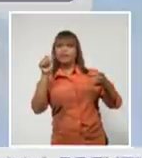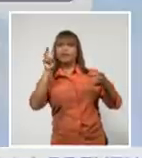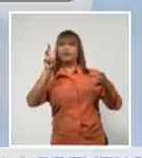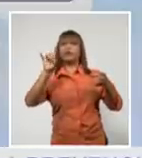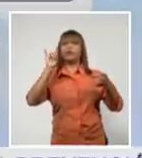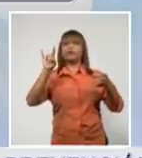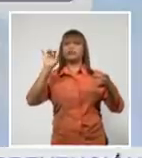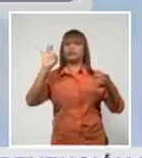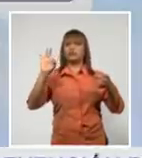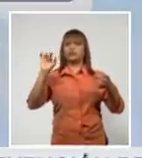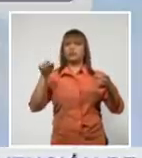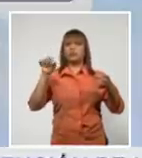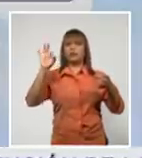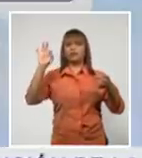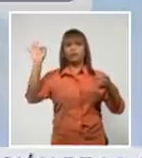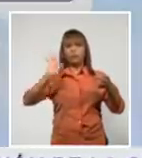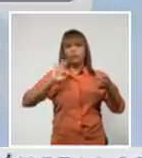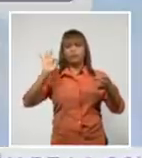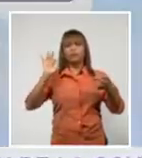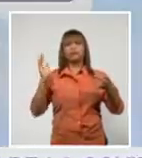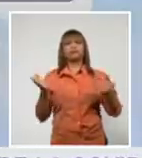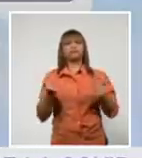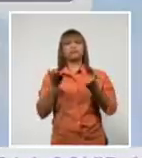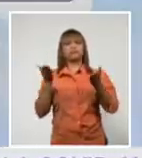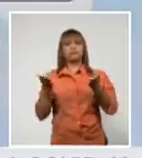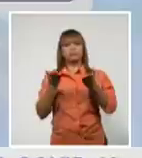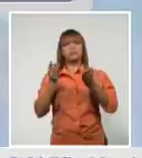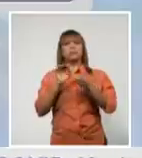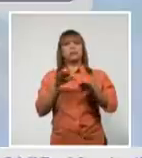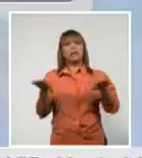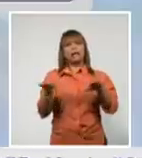98,8% con una evolución clínica estable.